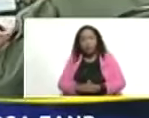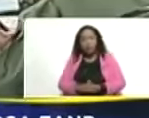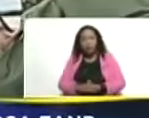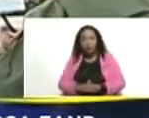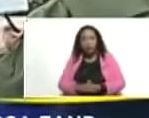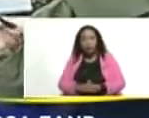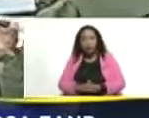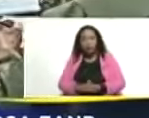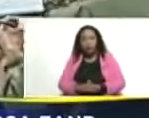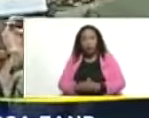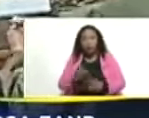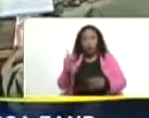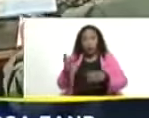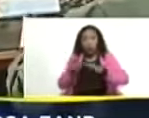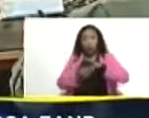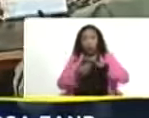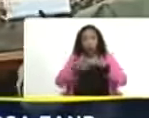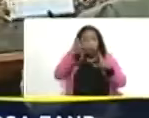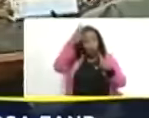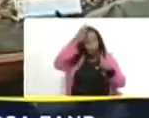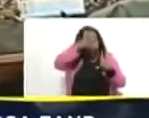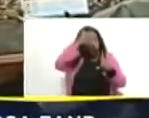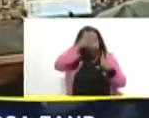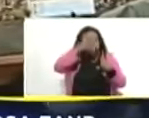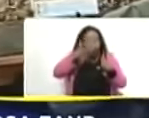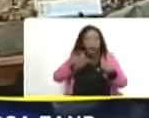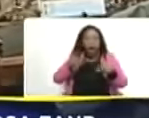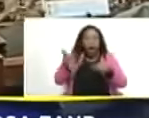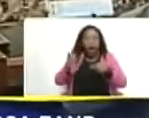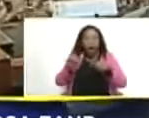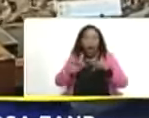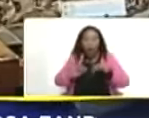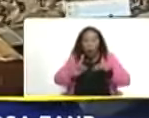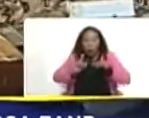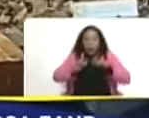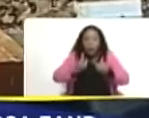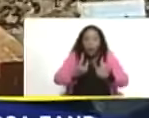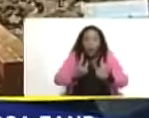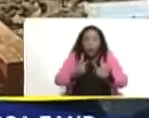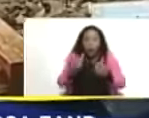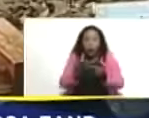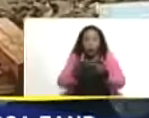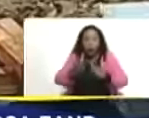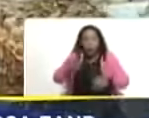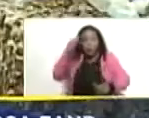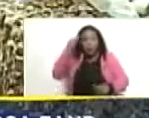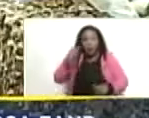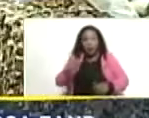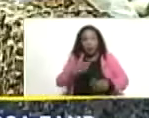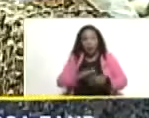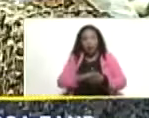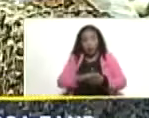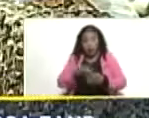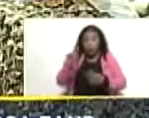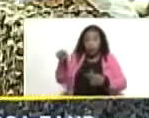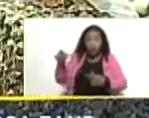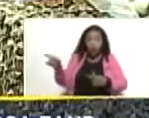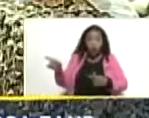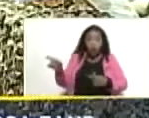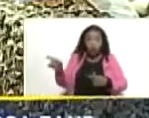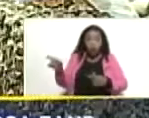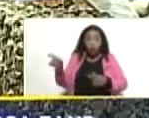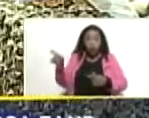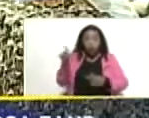Es lo básico que se enseña a los cadetes en las escuelas, General Osorio, rector de la Universidad Nacional Militar de